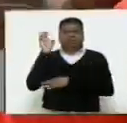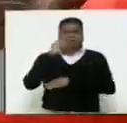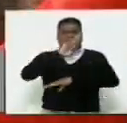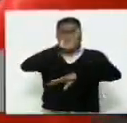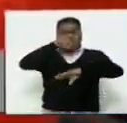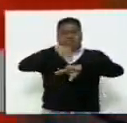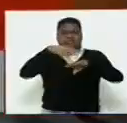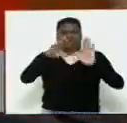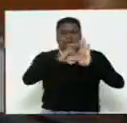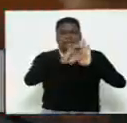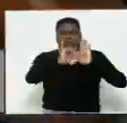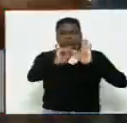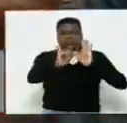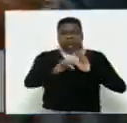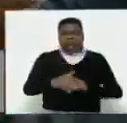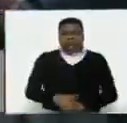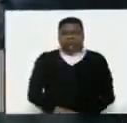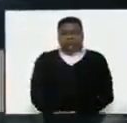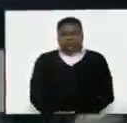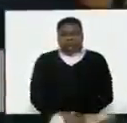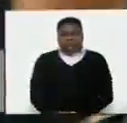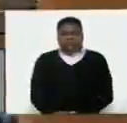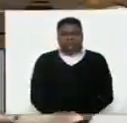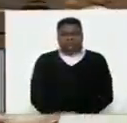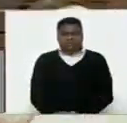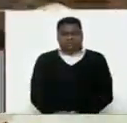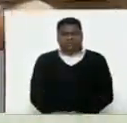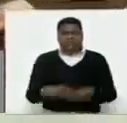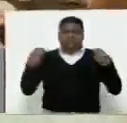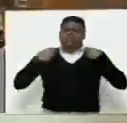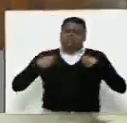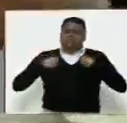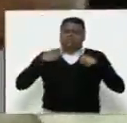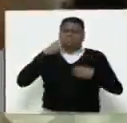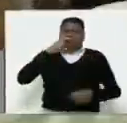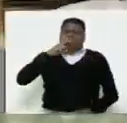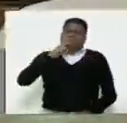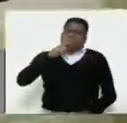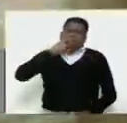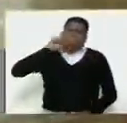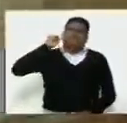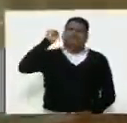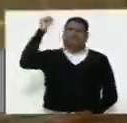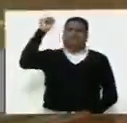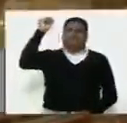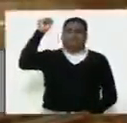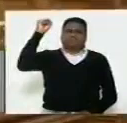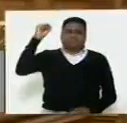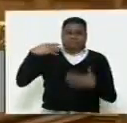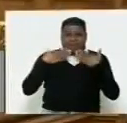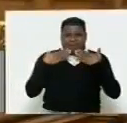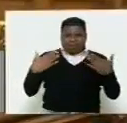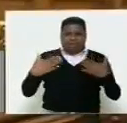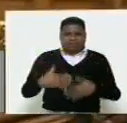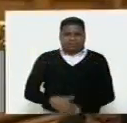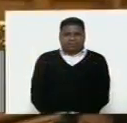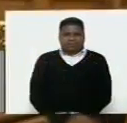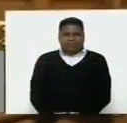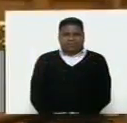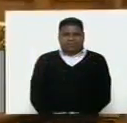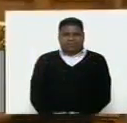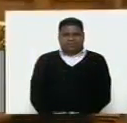Nacional Constituyente! ¡Viva, ¡Viva Maduro! ¡Viva! Gracias.